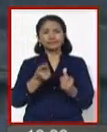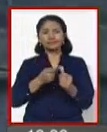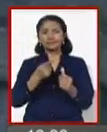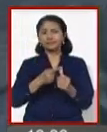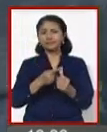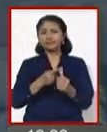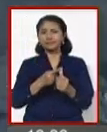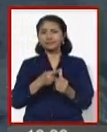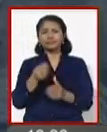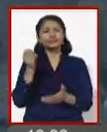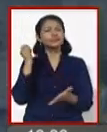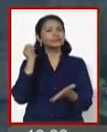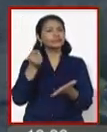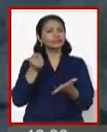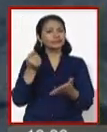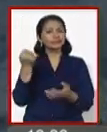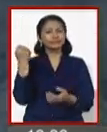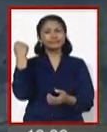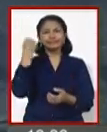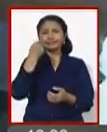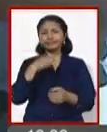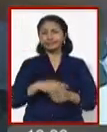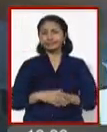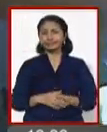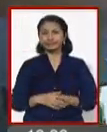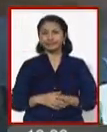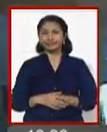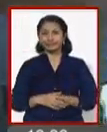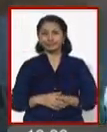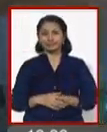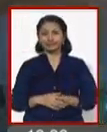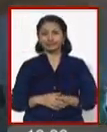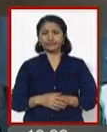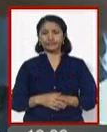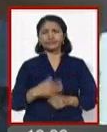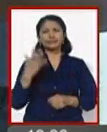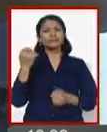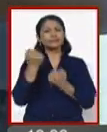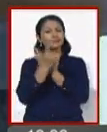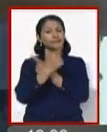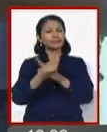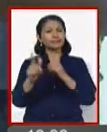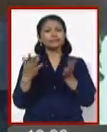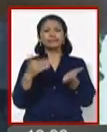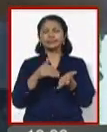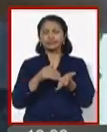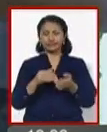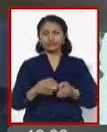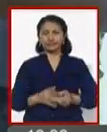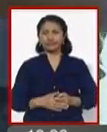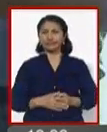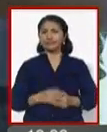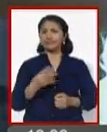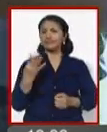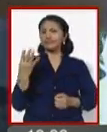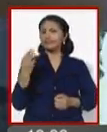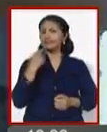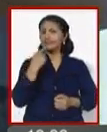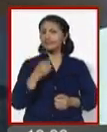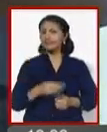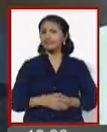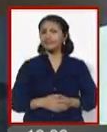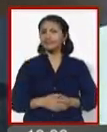fue con el combo, después fue con el vaso que le dio acá. Quiero que mi mamá que pague. Pero que ya queda libre, ella pasando 4 días, ella me